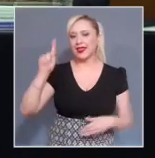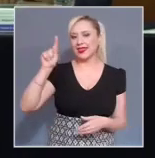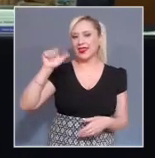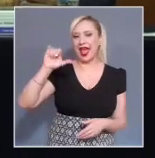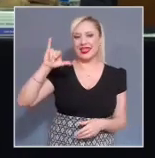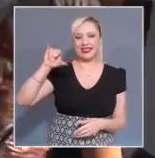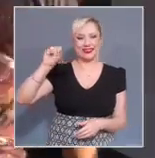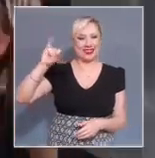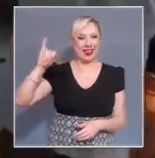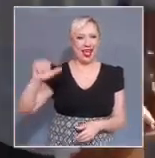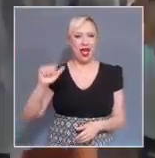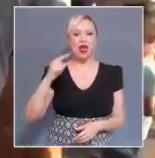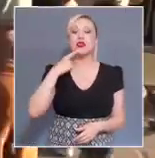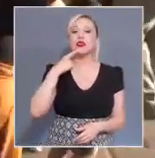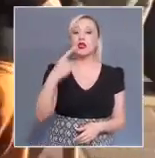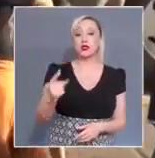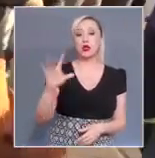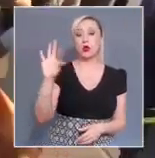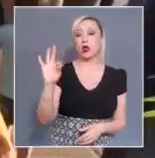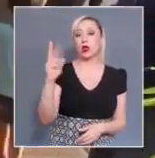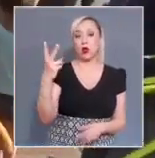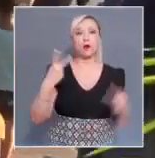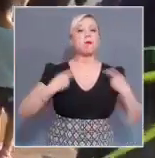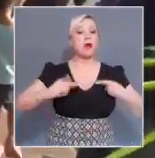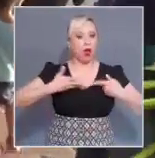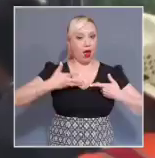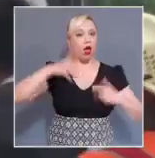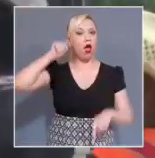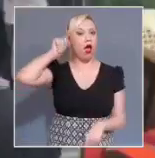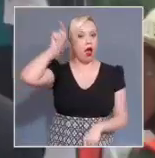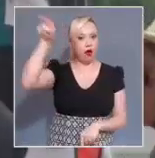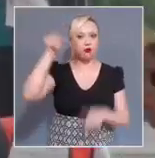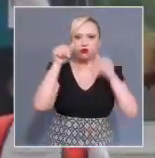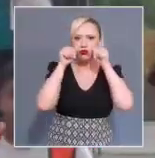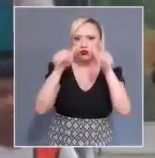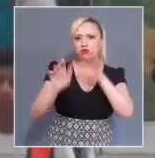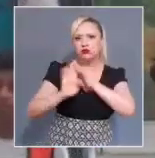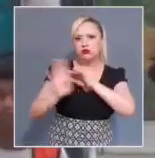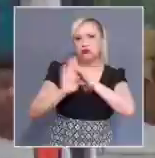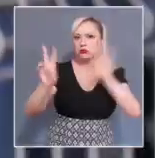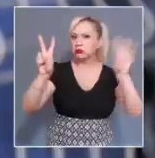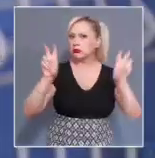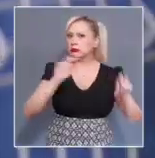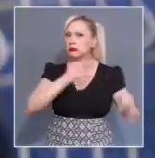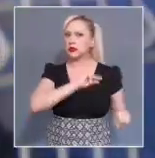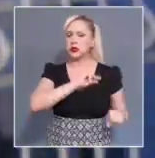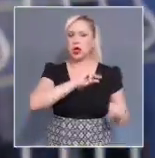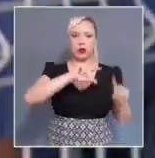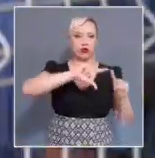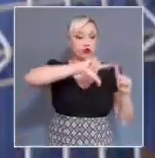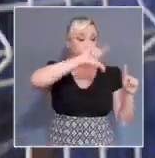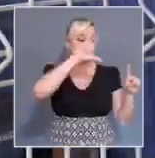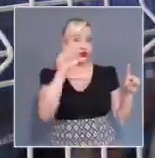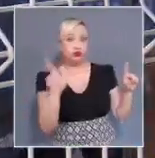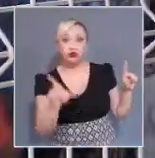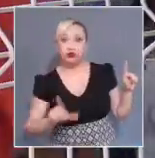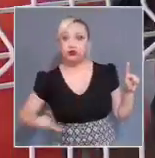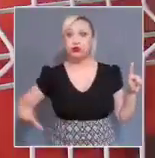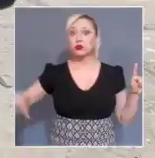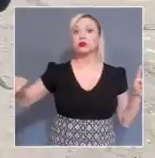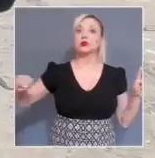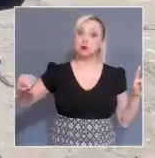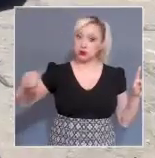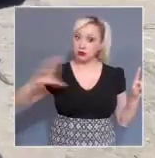43 asesores para atender a personas en esta condición distribuidos en todo el país. Aseguró que ante el creciente aumento de la